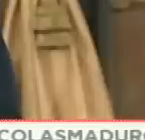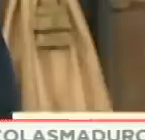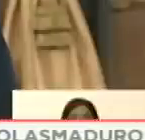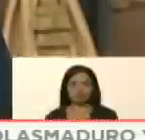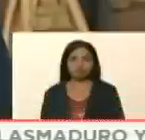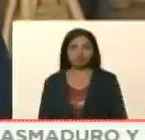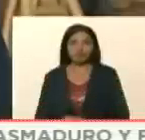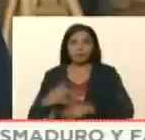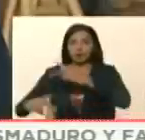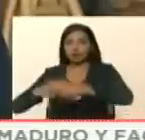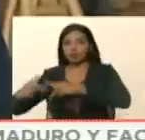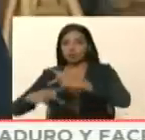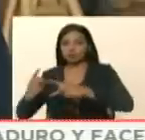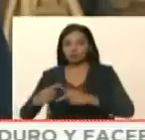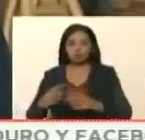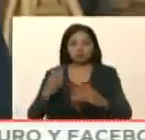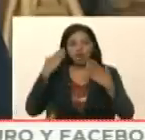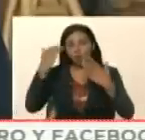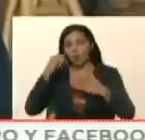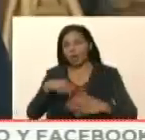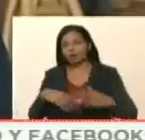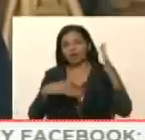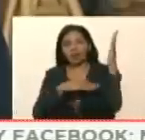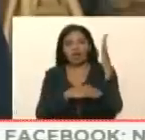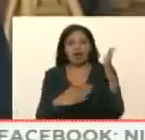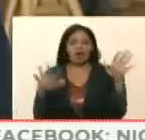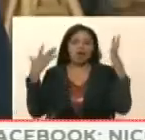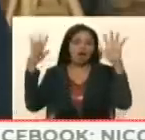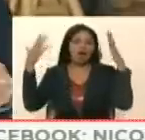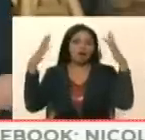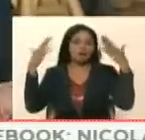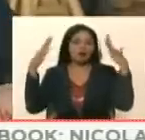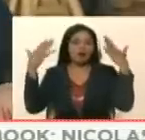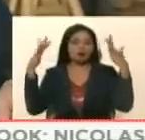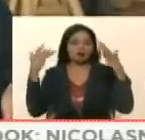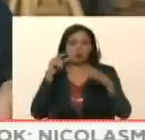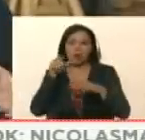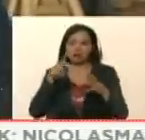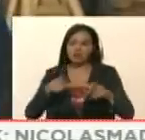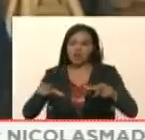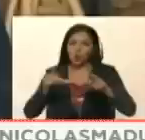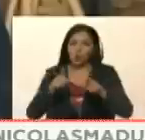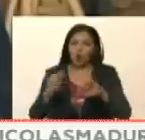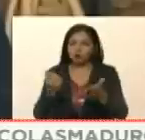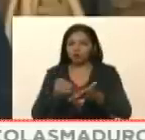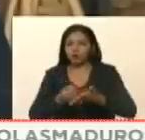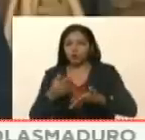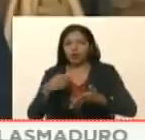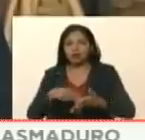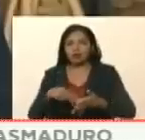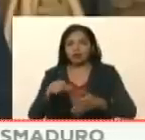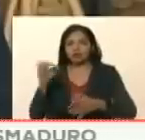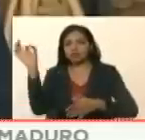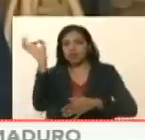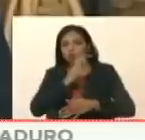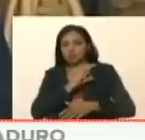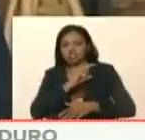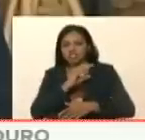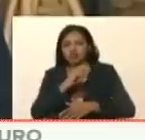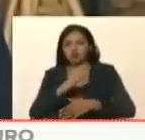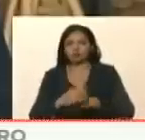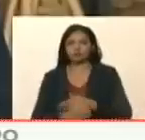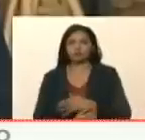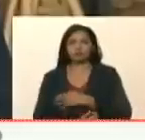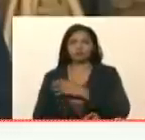Produciendo, un saludo al estado Lara, de aquí un aplauso a esta planta de beneficio avícola